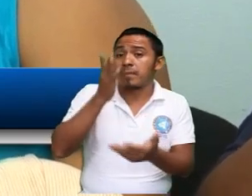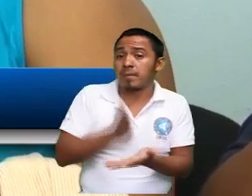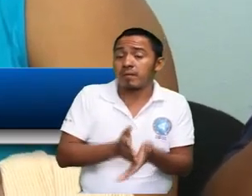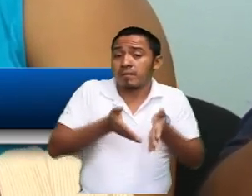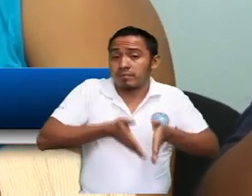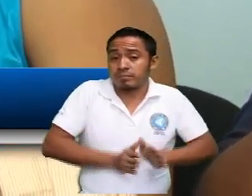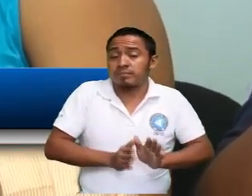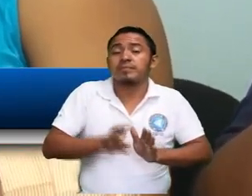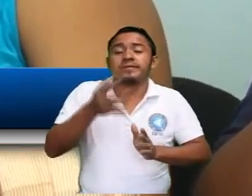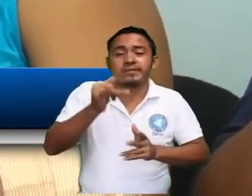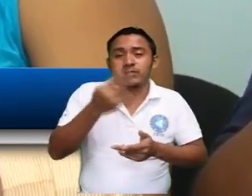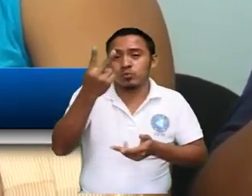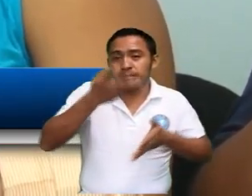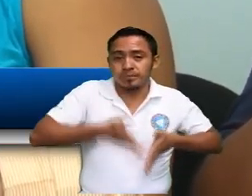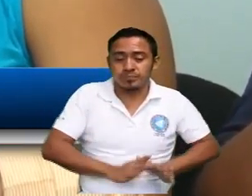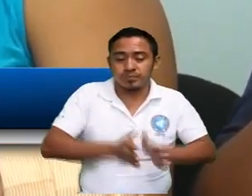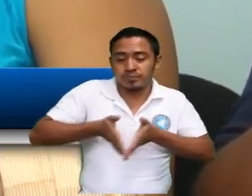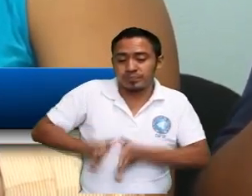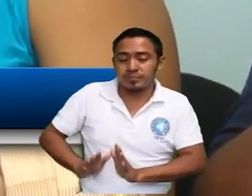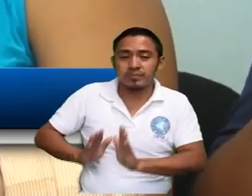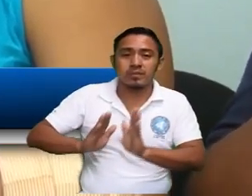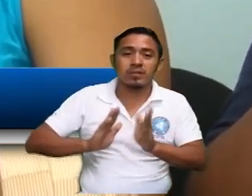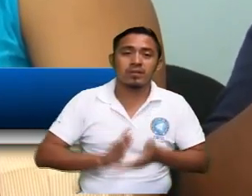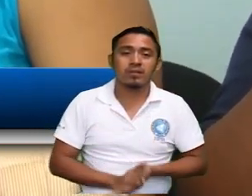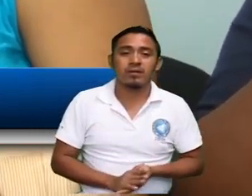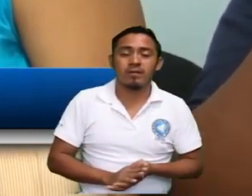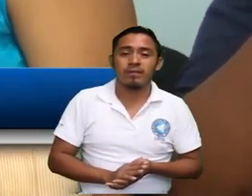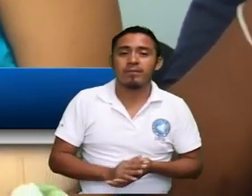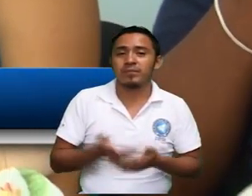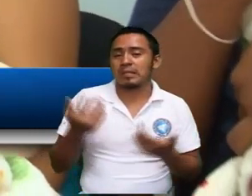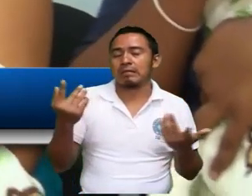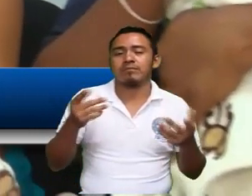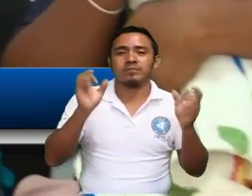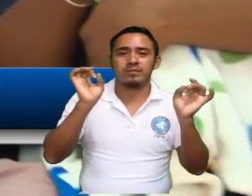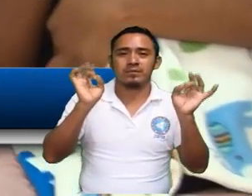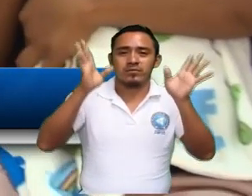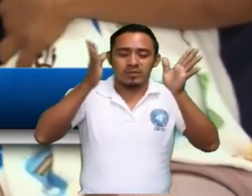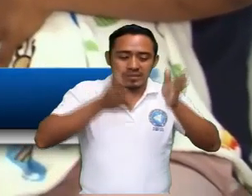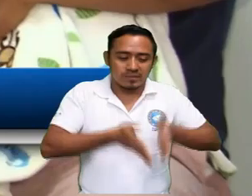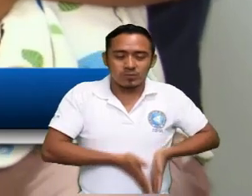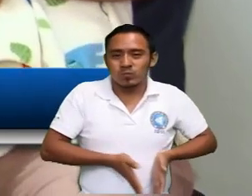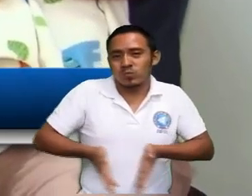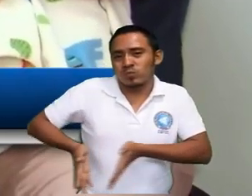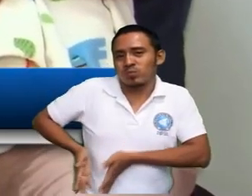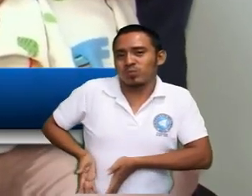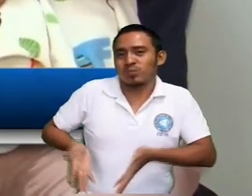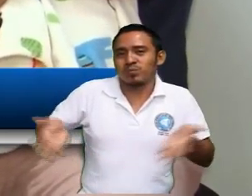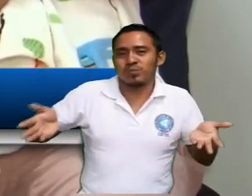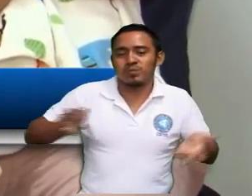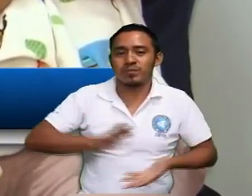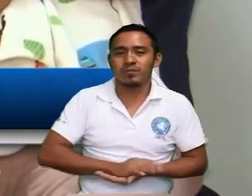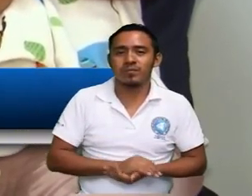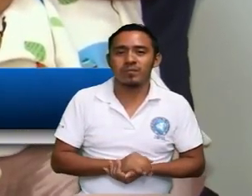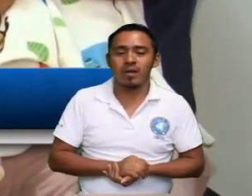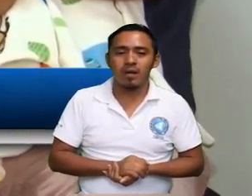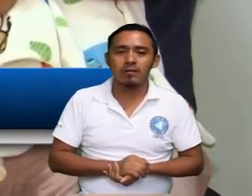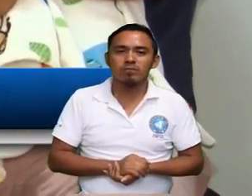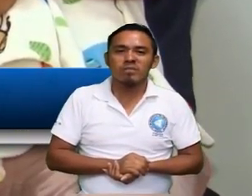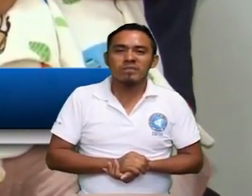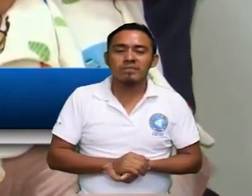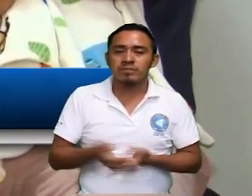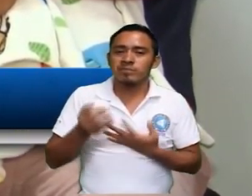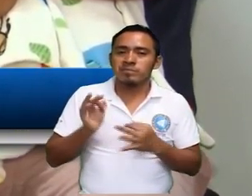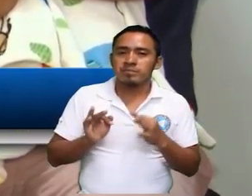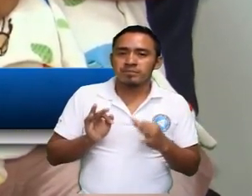bebés, sí. ¿Y te nacieron gemelos? Me nacieron gemelos, me saqué la lotería. Qué bueno. ¿Y todo bien? ¿No